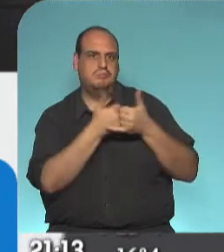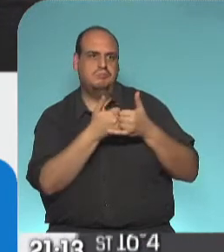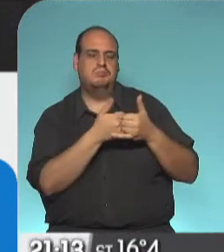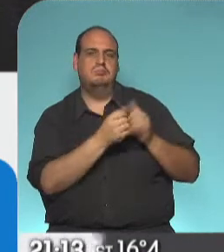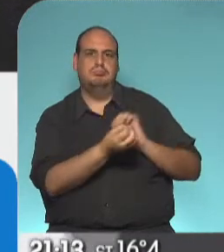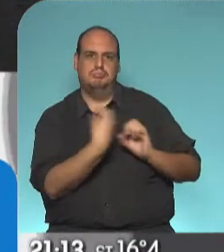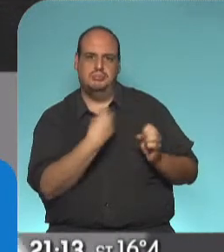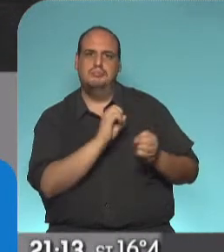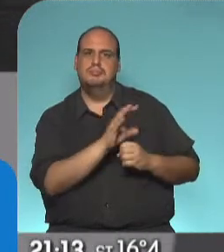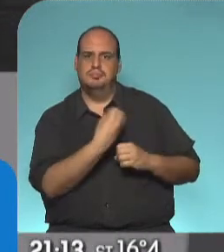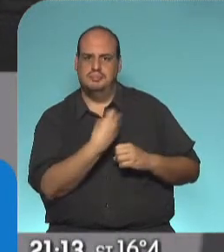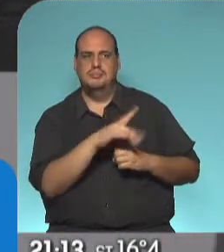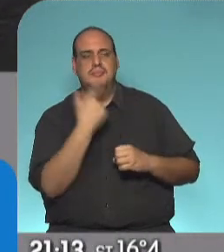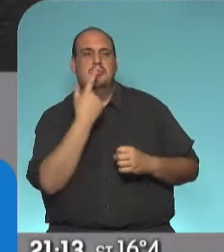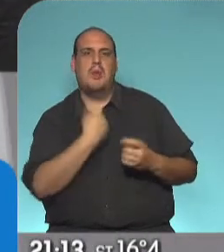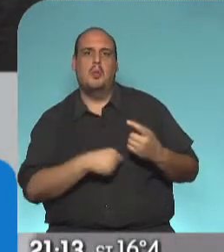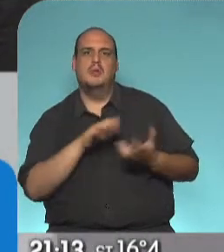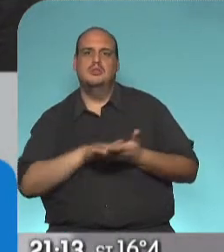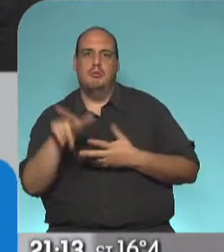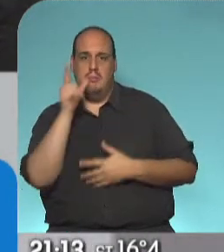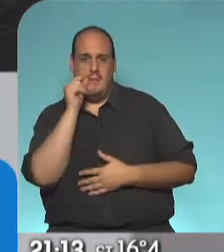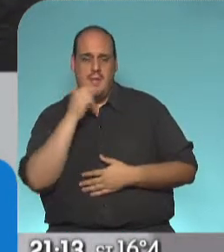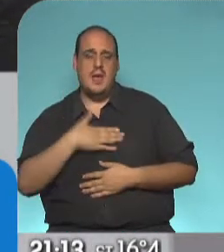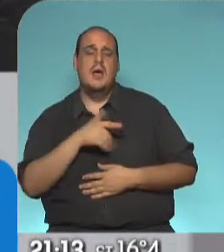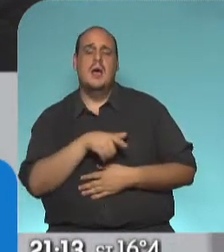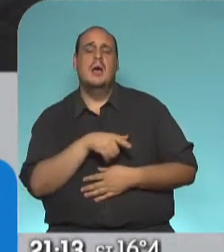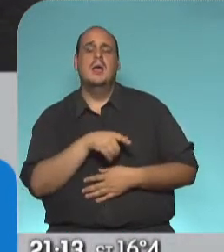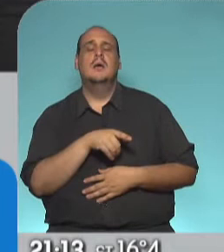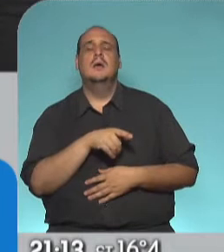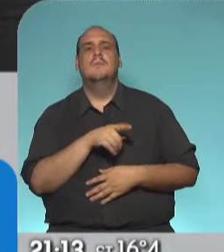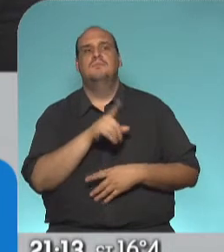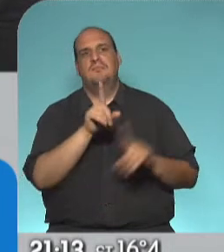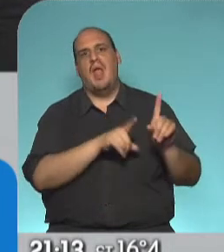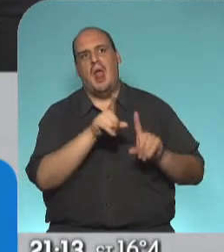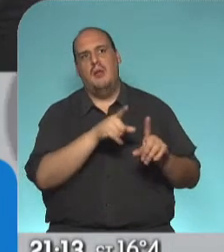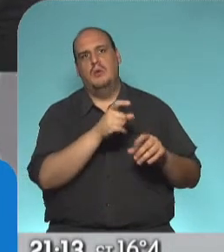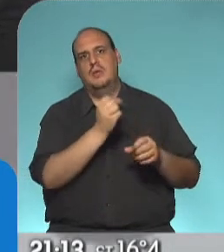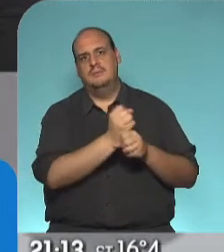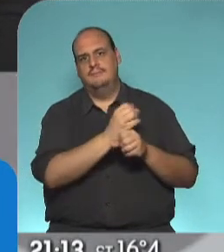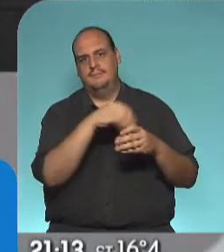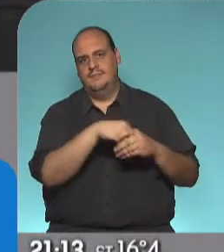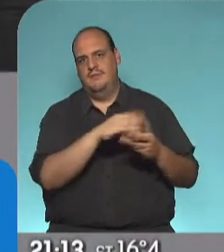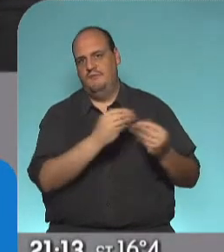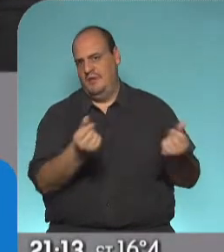escribiendo para preguntarme la situación de mi papá. Algunas ya no trabajan más ahí.